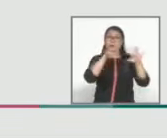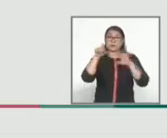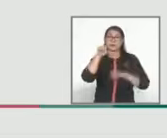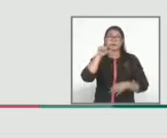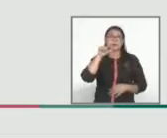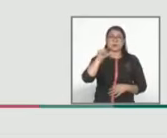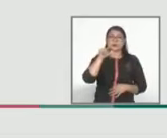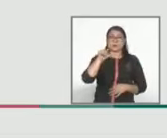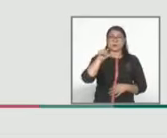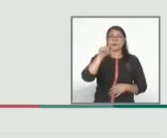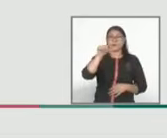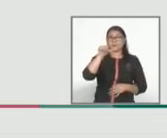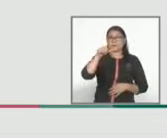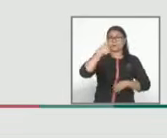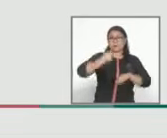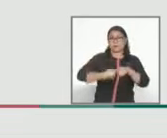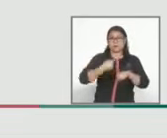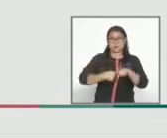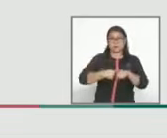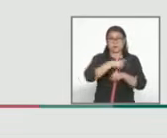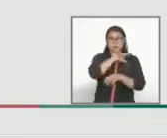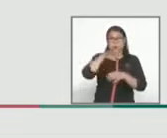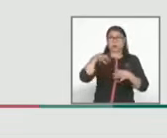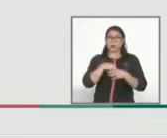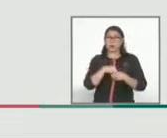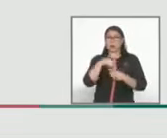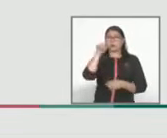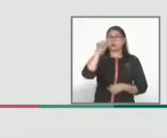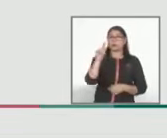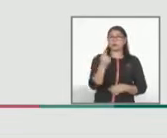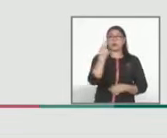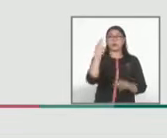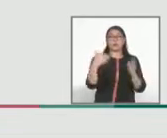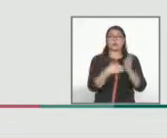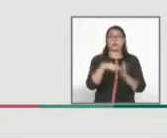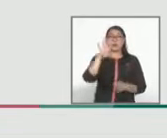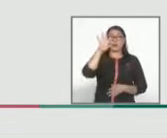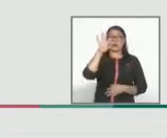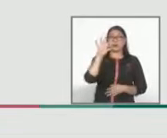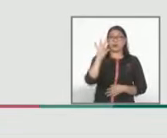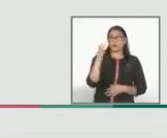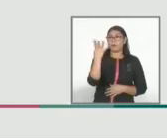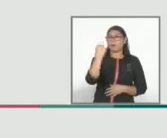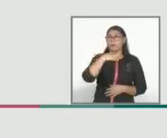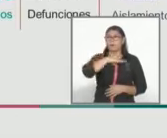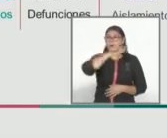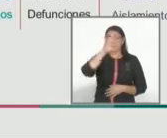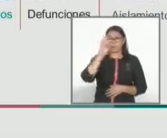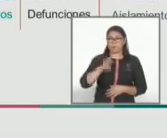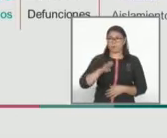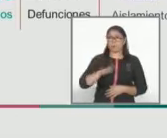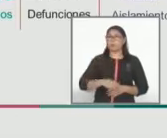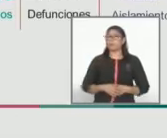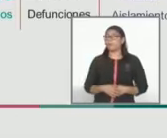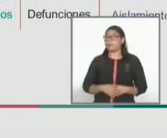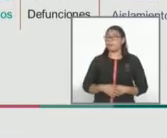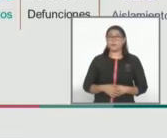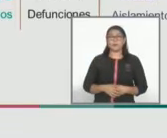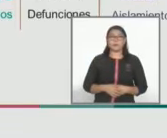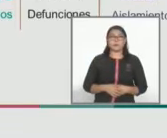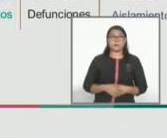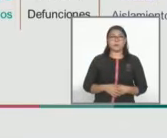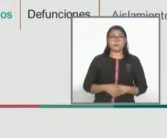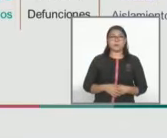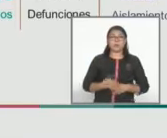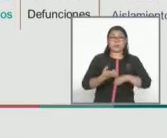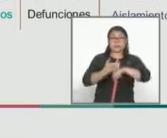671.716 casos confirmados, con un total de 71.049 defunciones. En lo que corresponde al